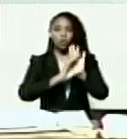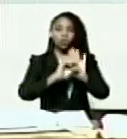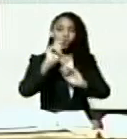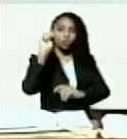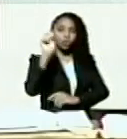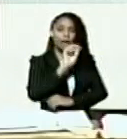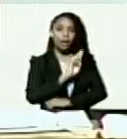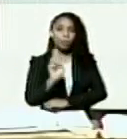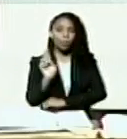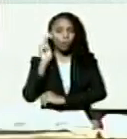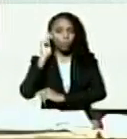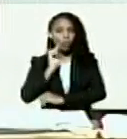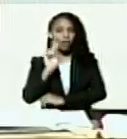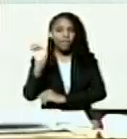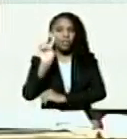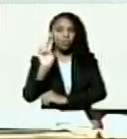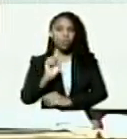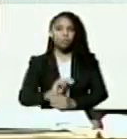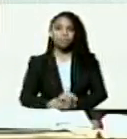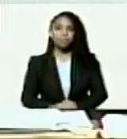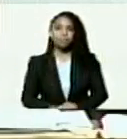de la República Bolivariana de Venezuela.